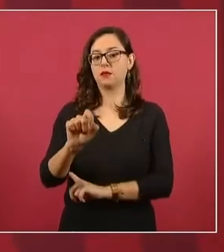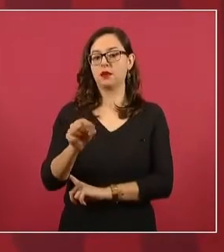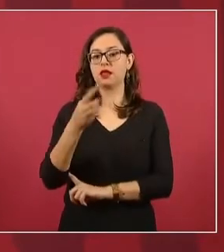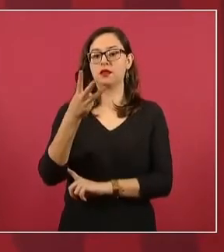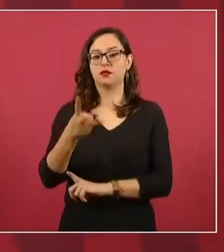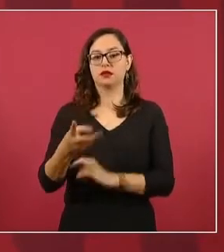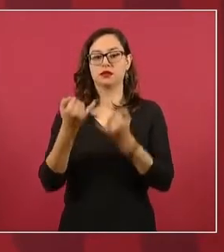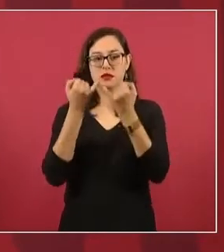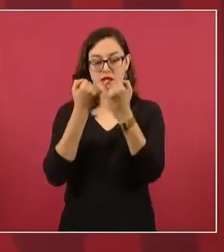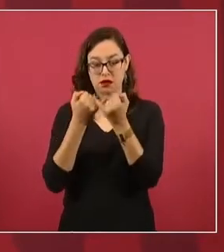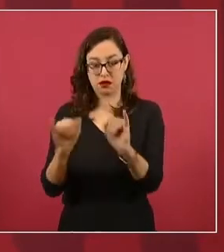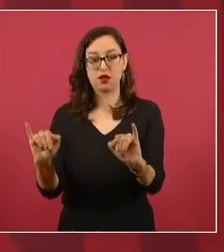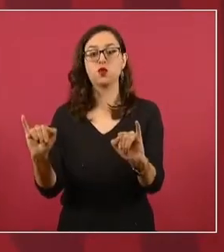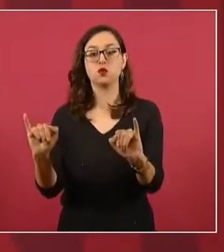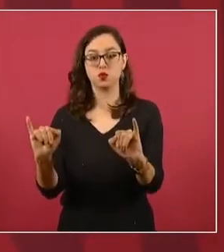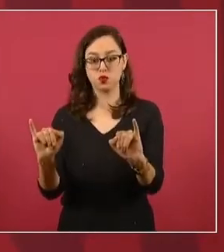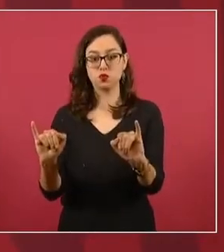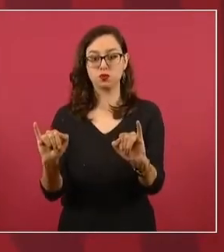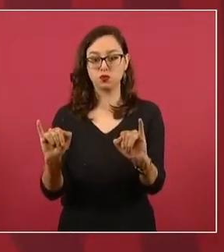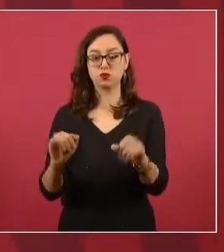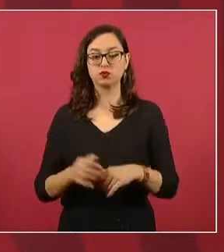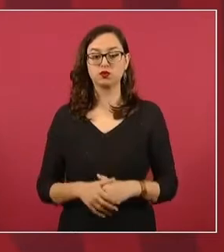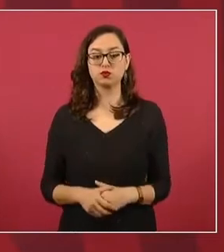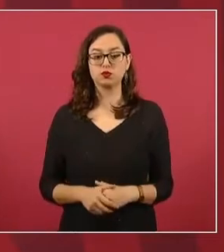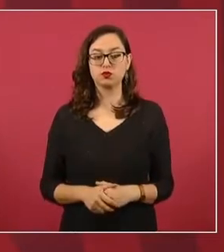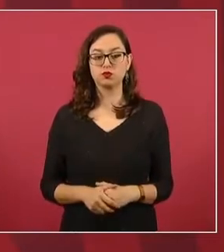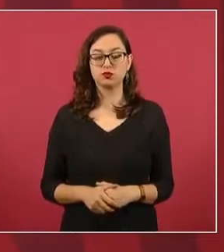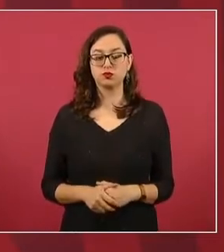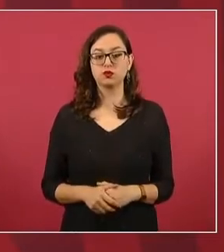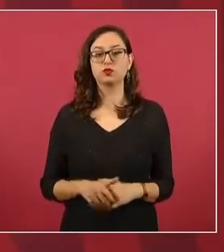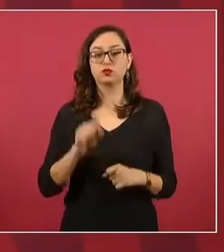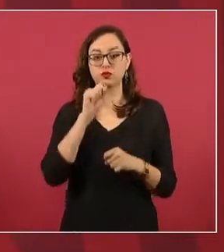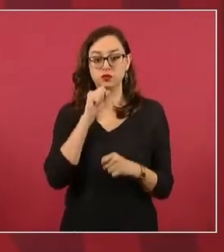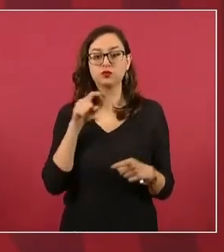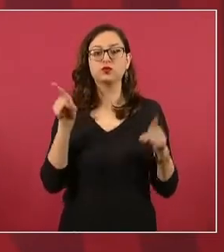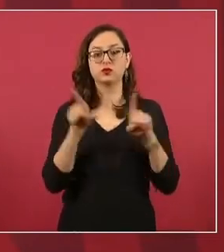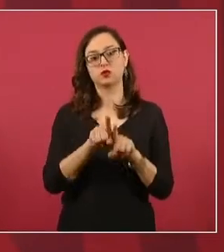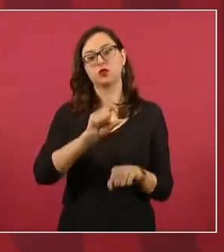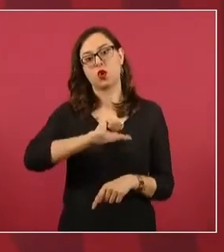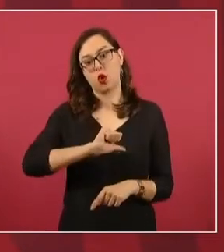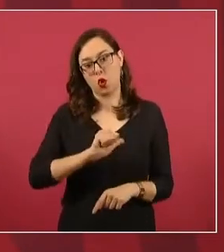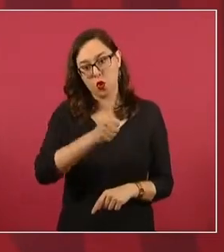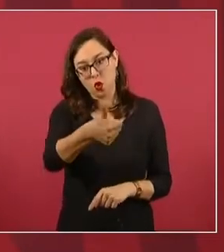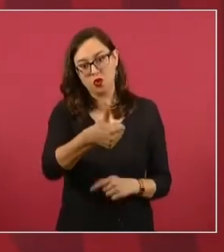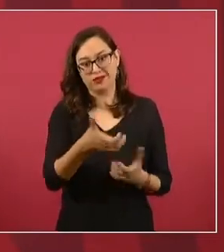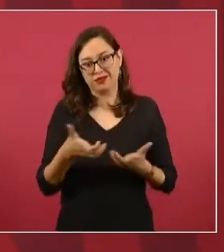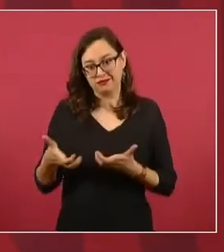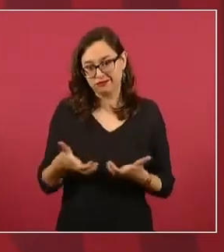Esto es Oaxaca. La otra carretera que es